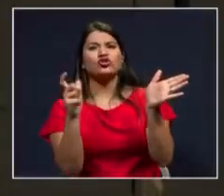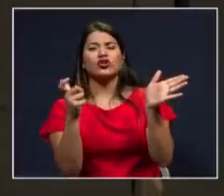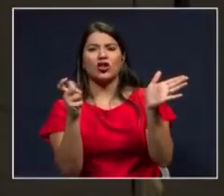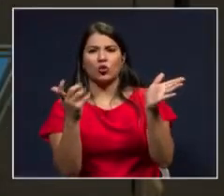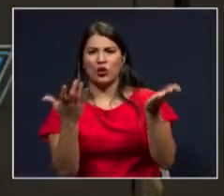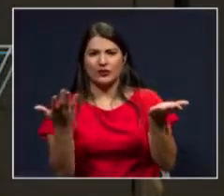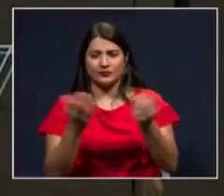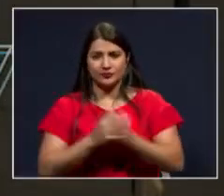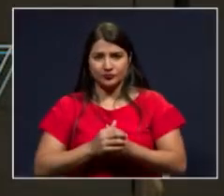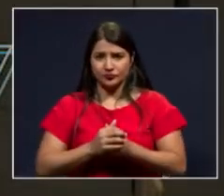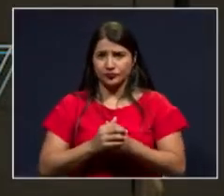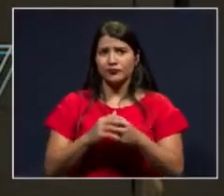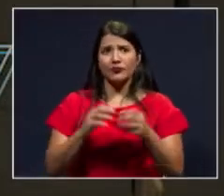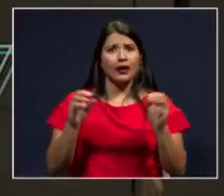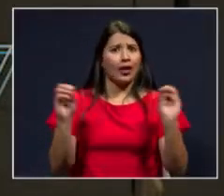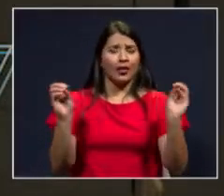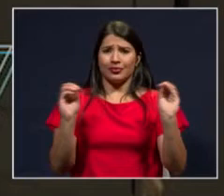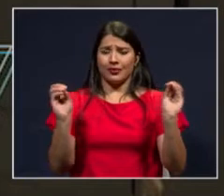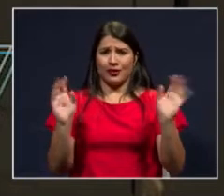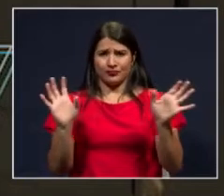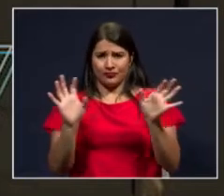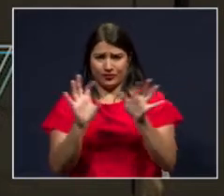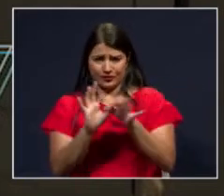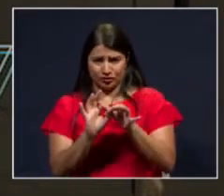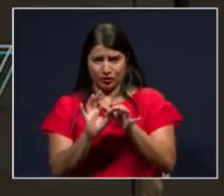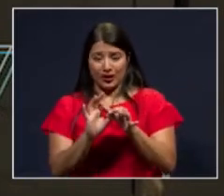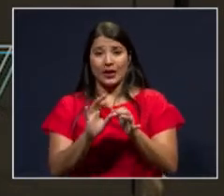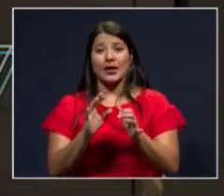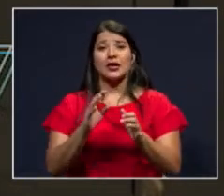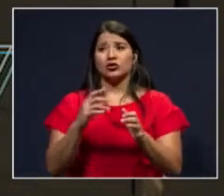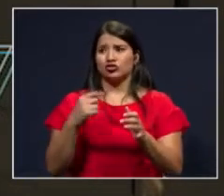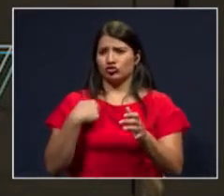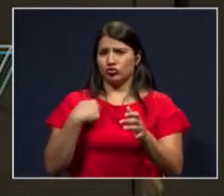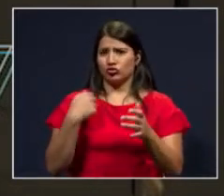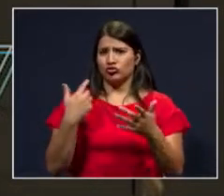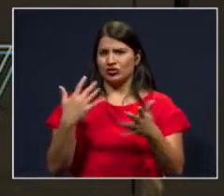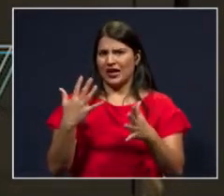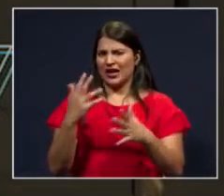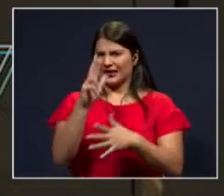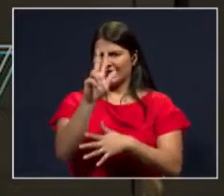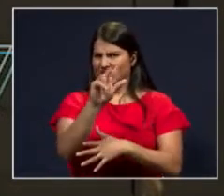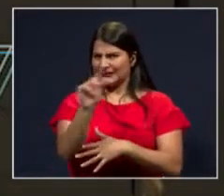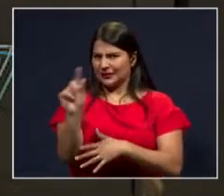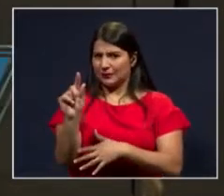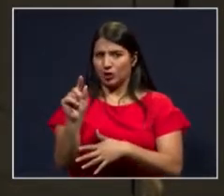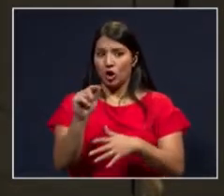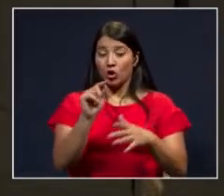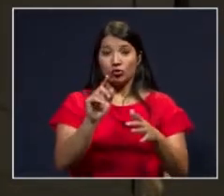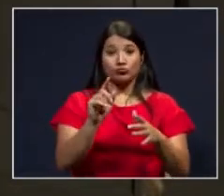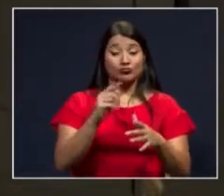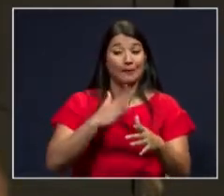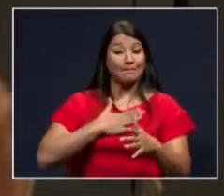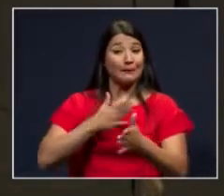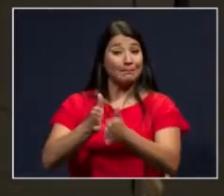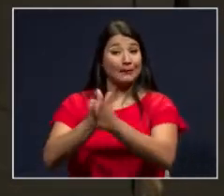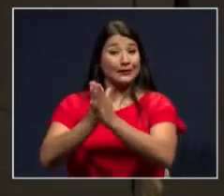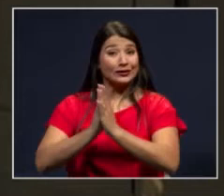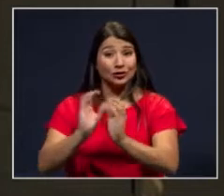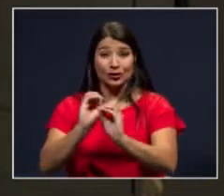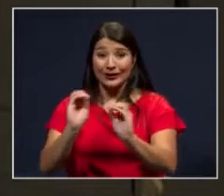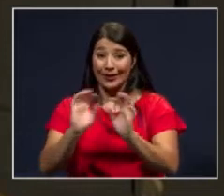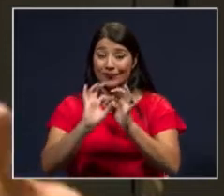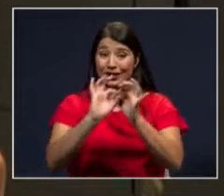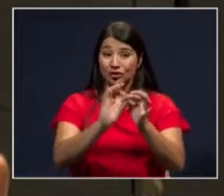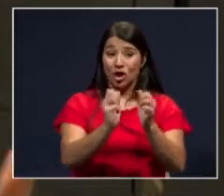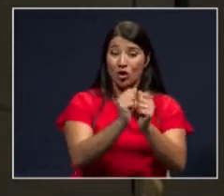no está relacionado en lo absoluto. De hecho, la moción fue firmada hace 3 semanas. Por algunas cuestiones del trabajo, del mismo